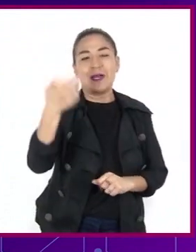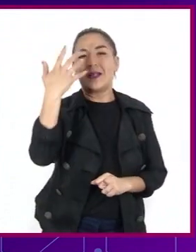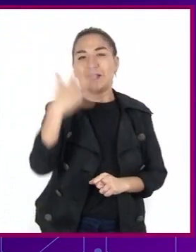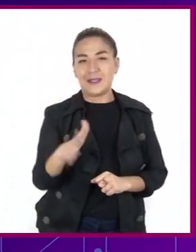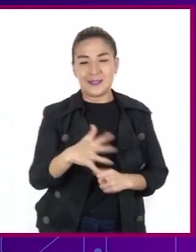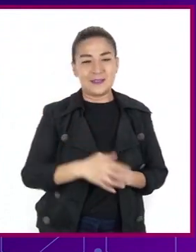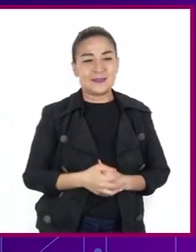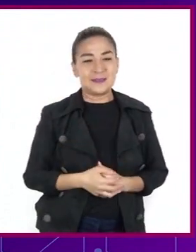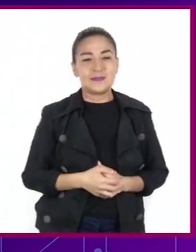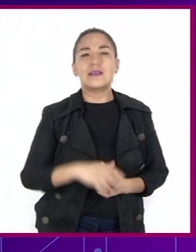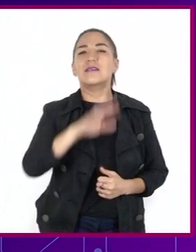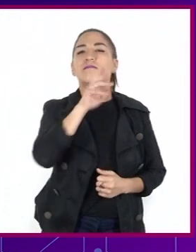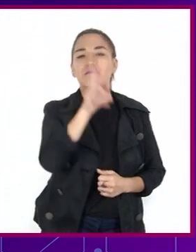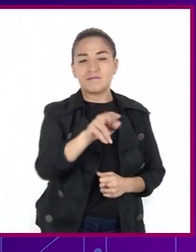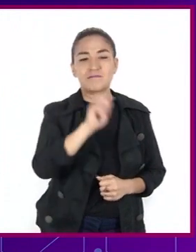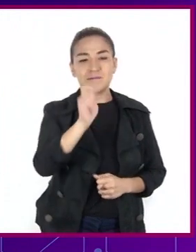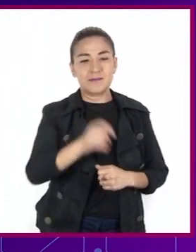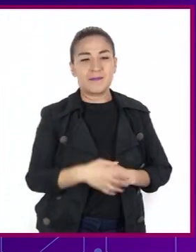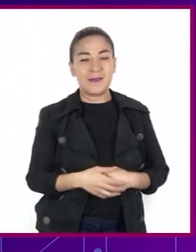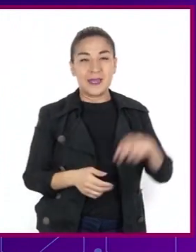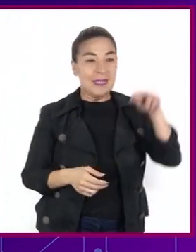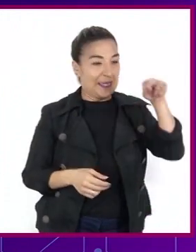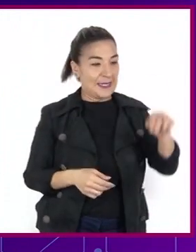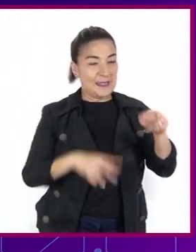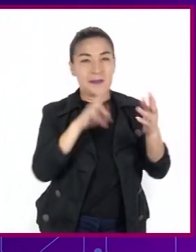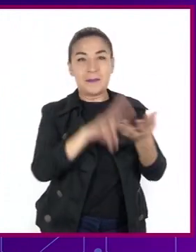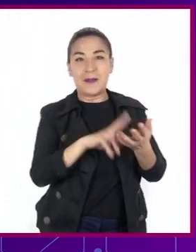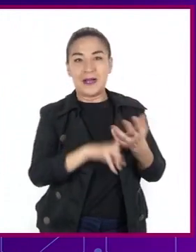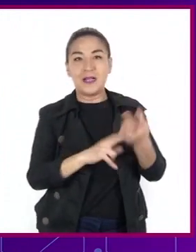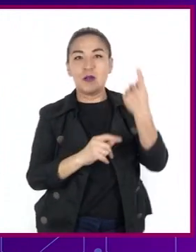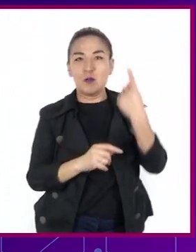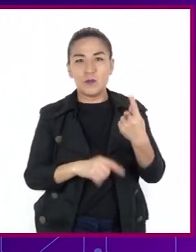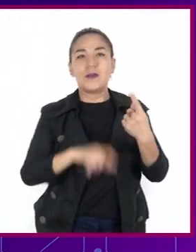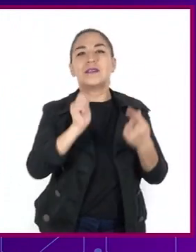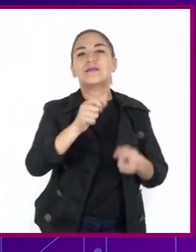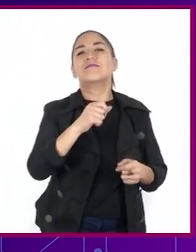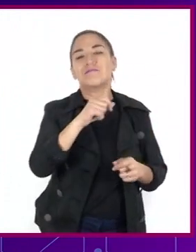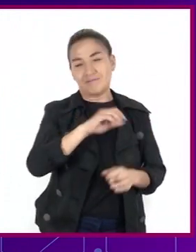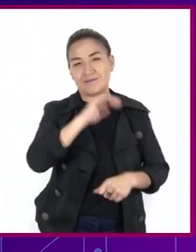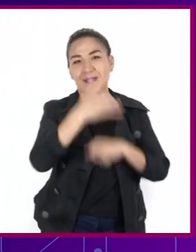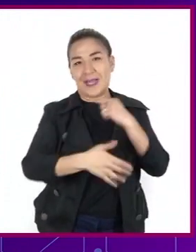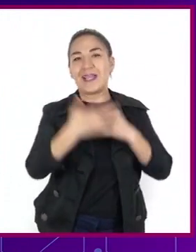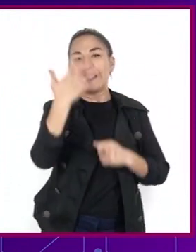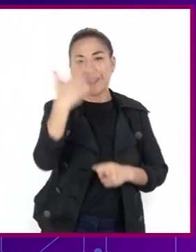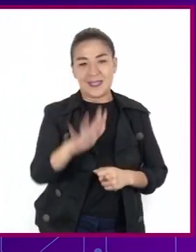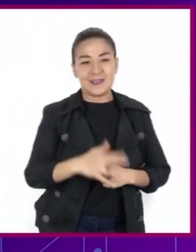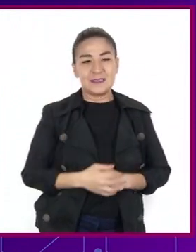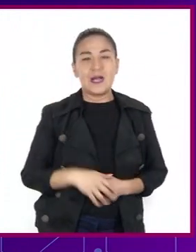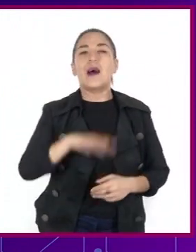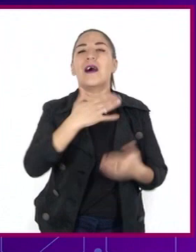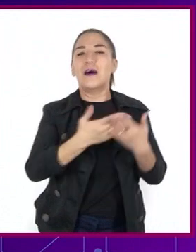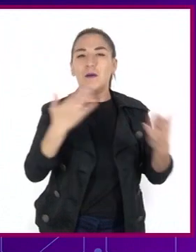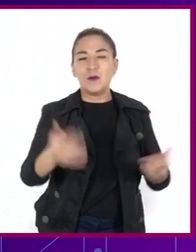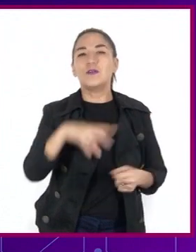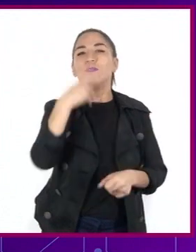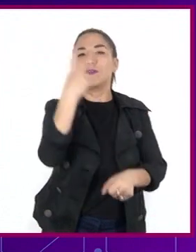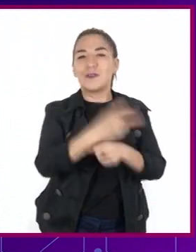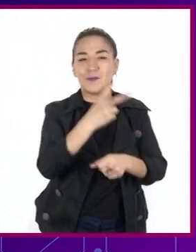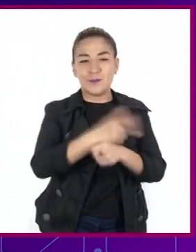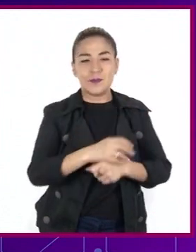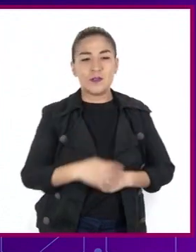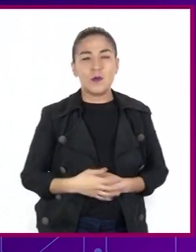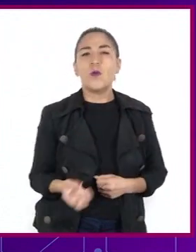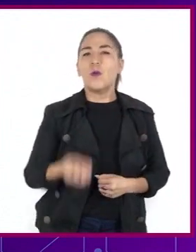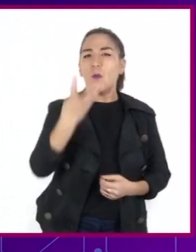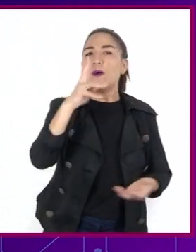Entonces, podemos decir que cuando n vale 1, el término es 10. Ahora, calculemos el segundo término.